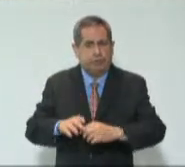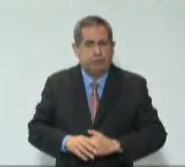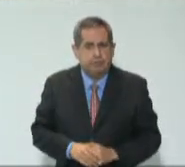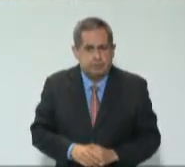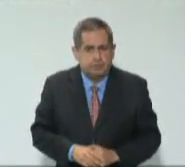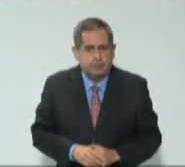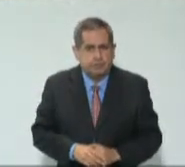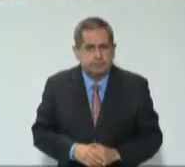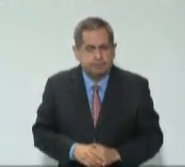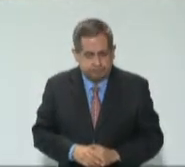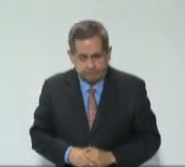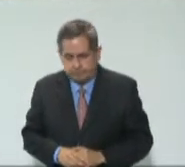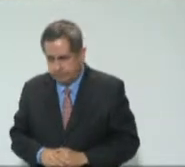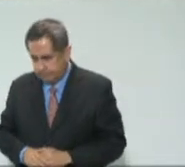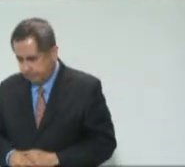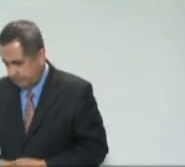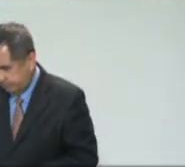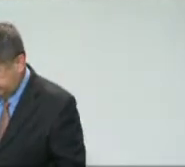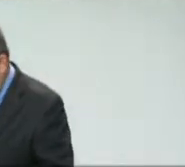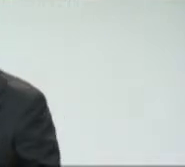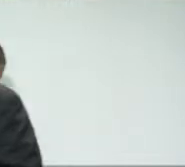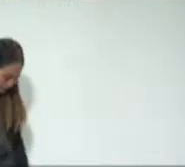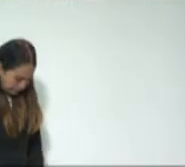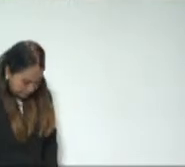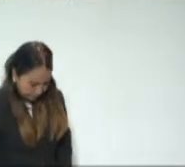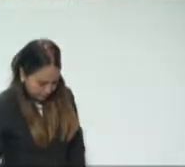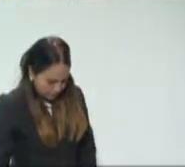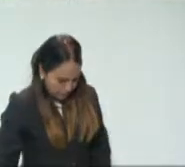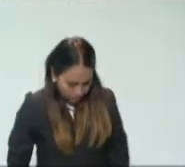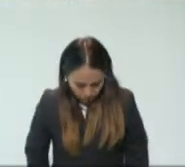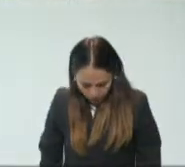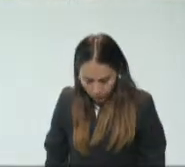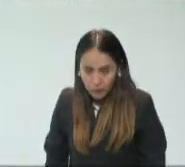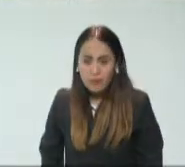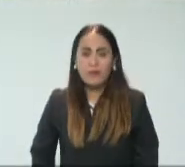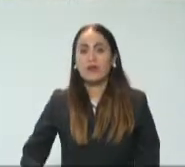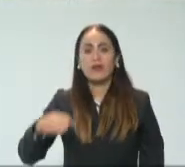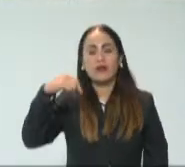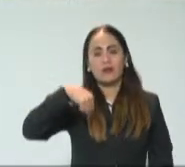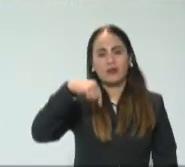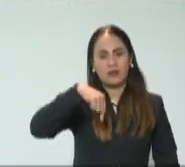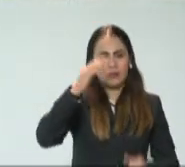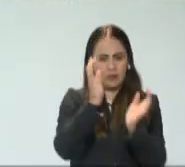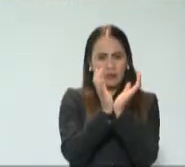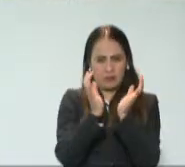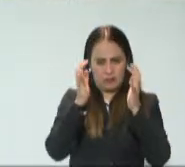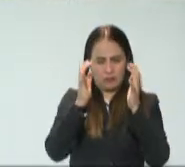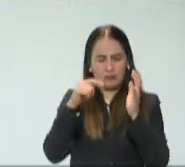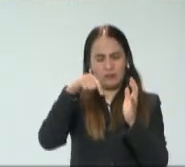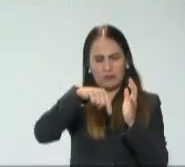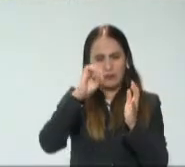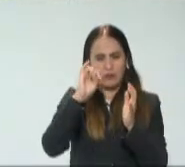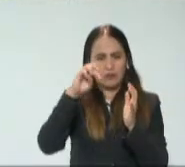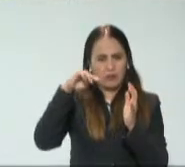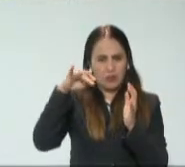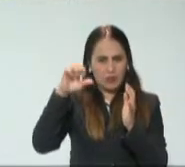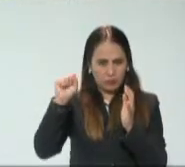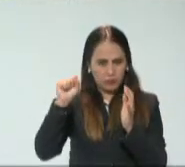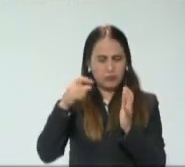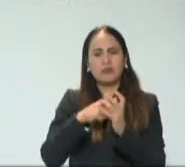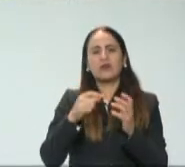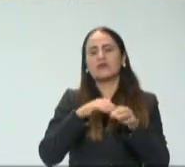en particular desde el seguro social eh primero apegados a este ese